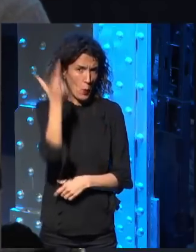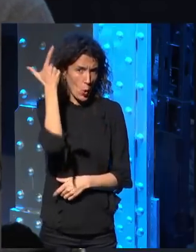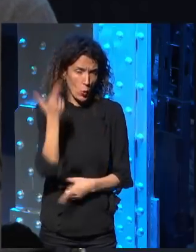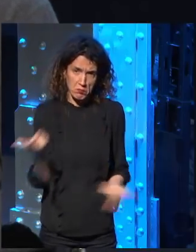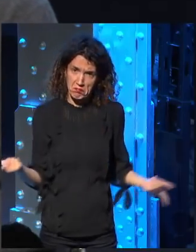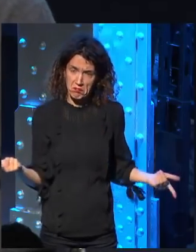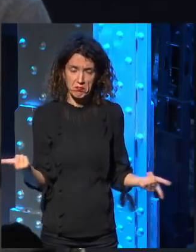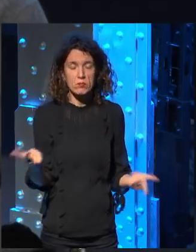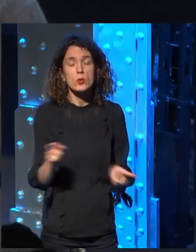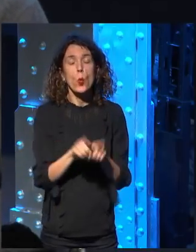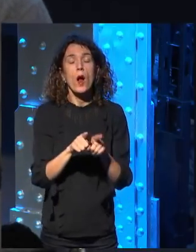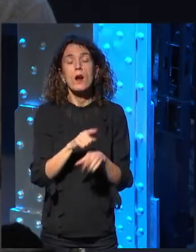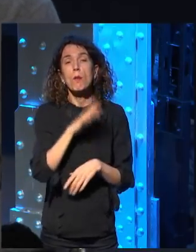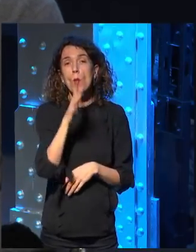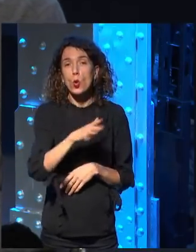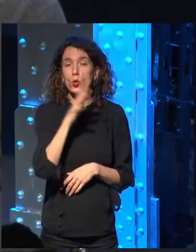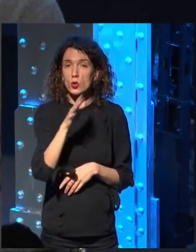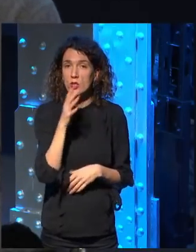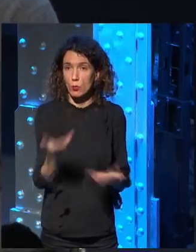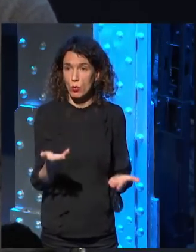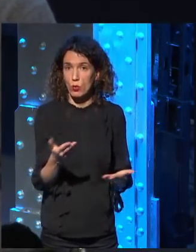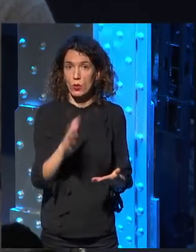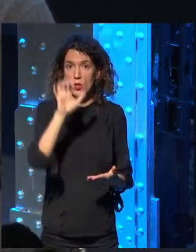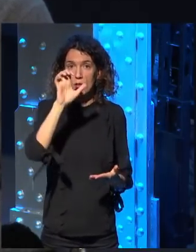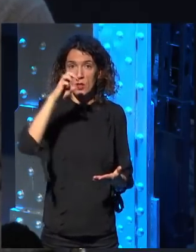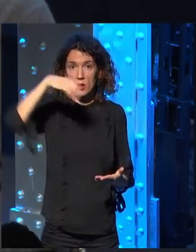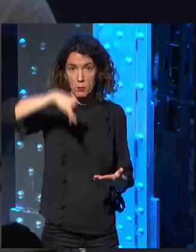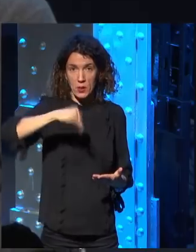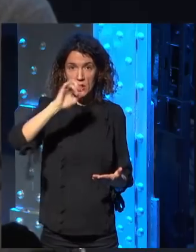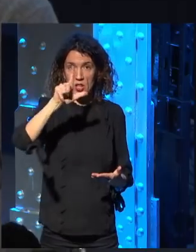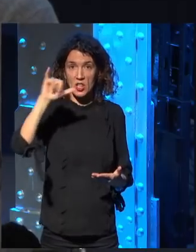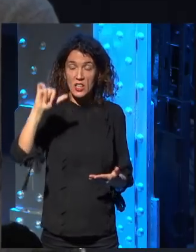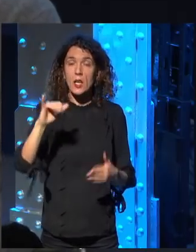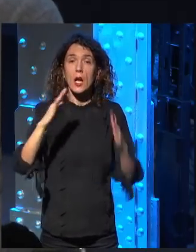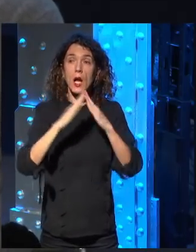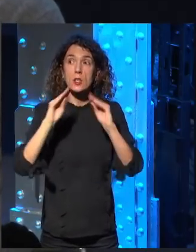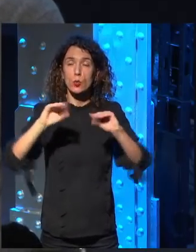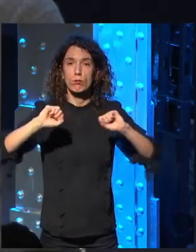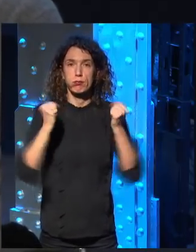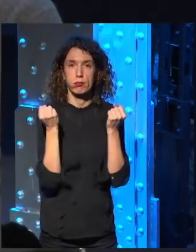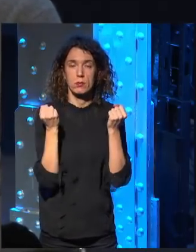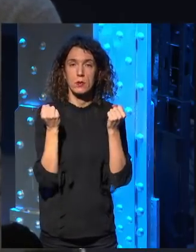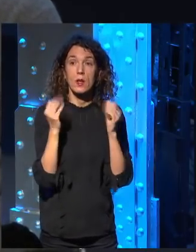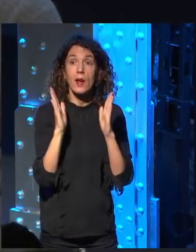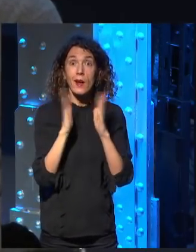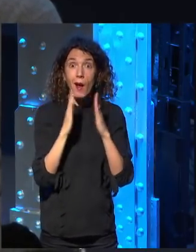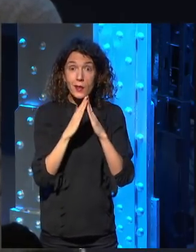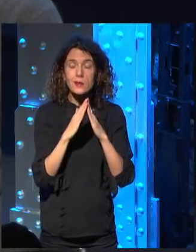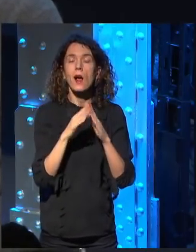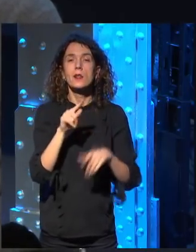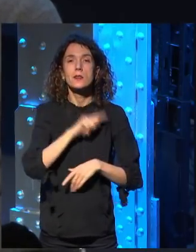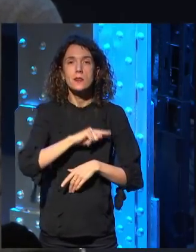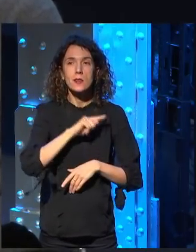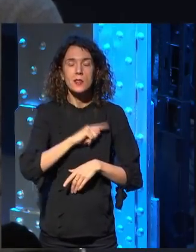creo que una de las razones que alguien como Emily Dickinson decide quedarse en su casa es que en su casa es el único sitio en el que puede